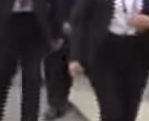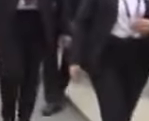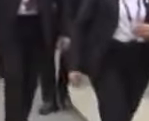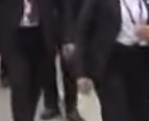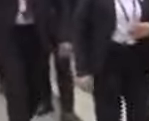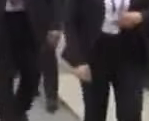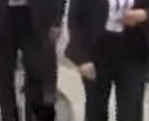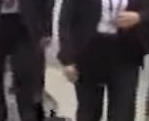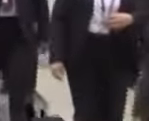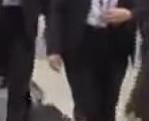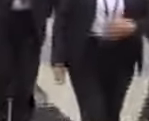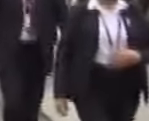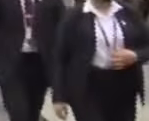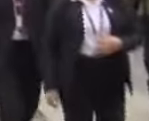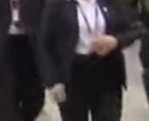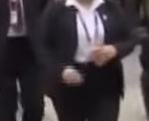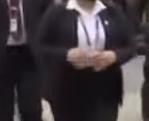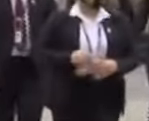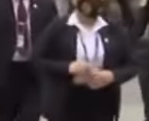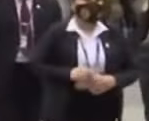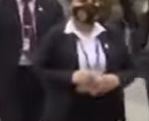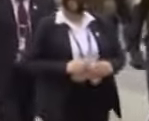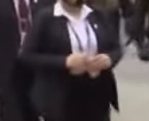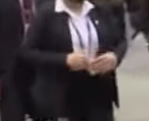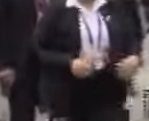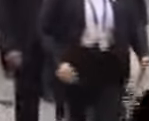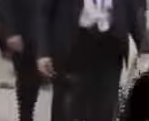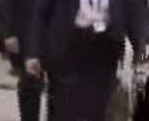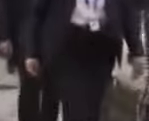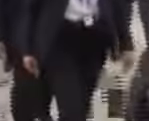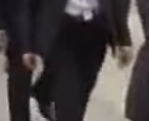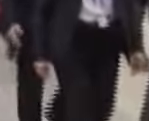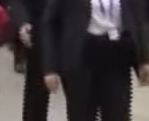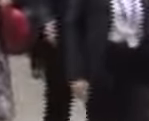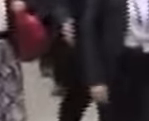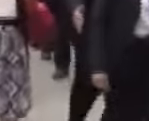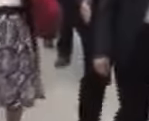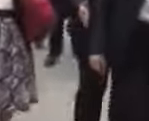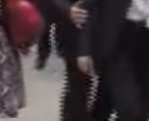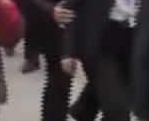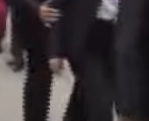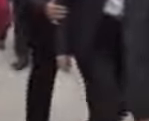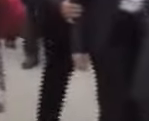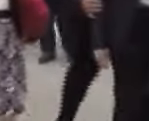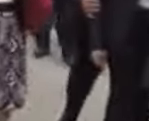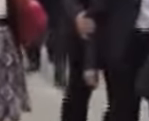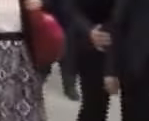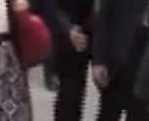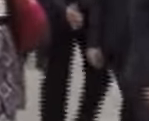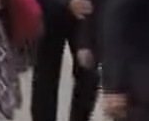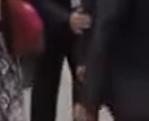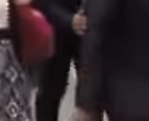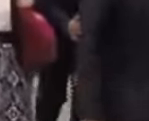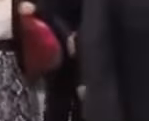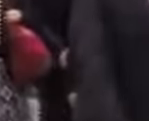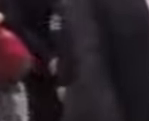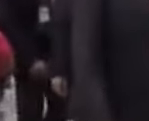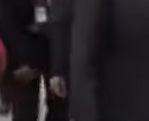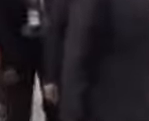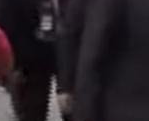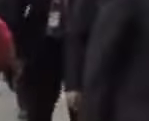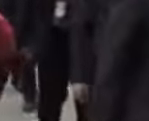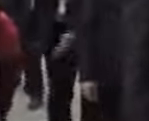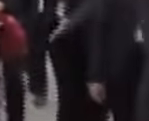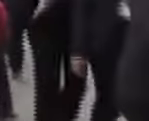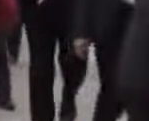Gracias, Omar. Ya en estos instantes, la presidenta del Consejo de Ministros, Mirta Vázquez, acompañada de las otras ministras, como